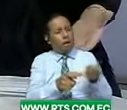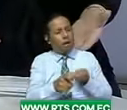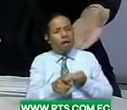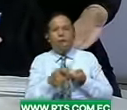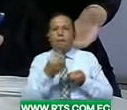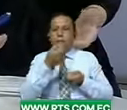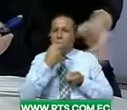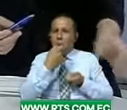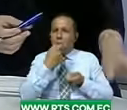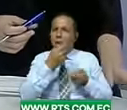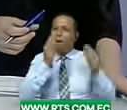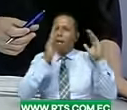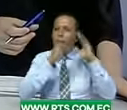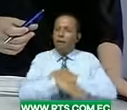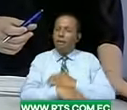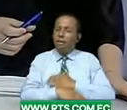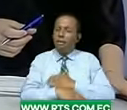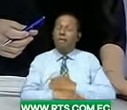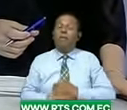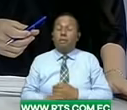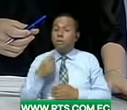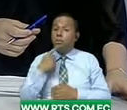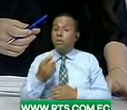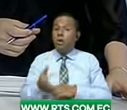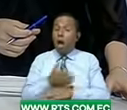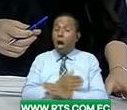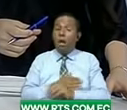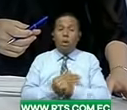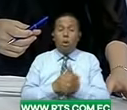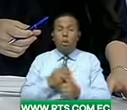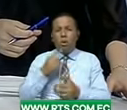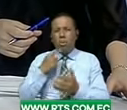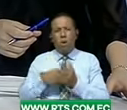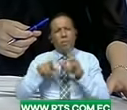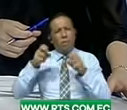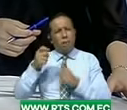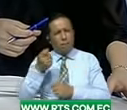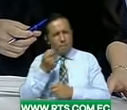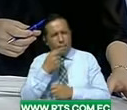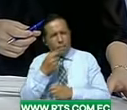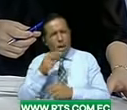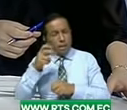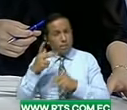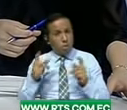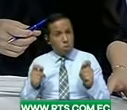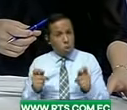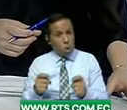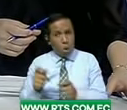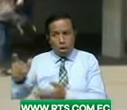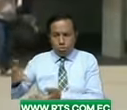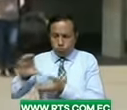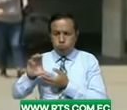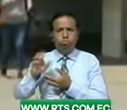medicinas oncológicas adquiridas a una empresa pública cuya expiración se cumplía en el mes de mayo.